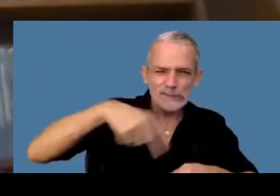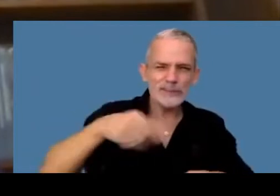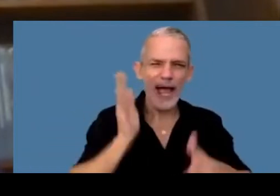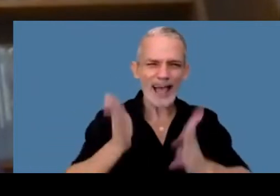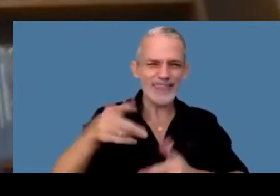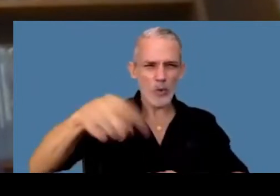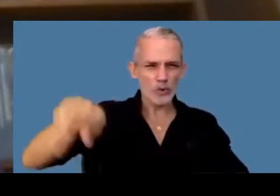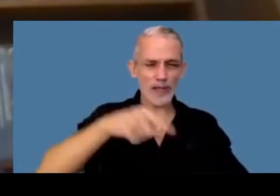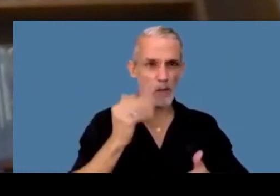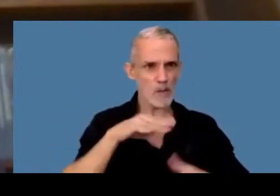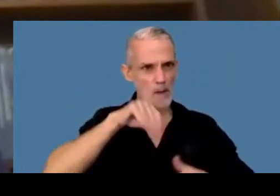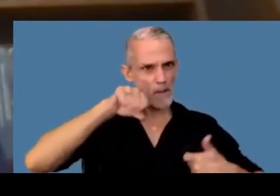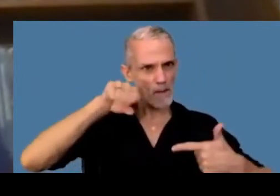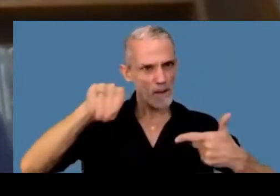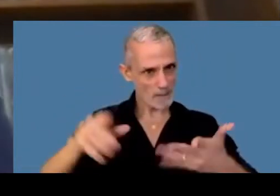Entonces,